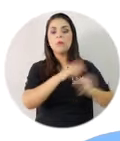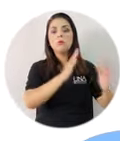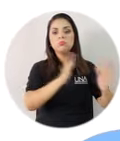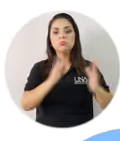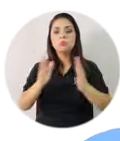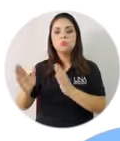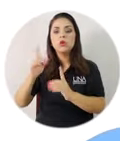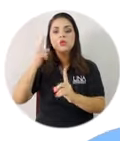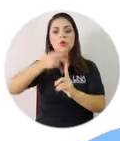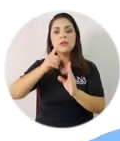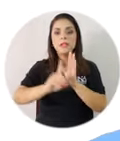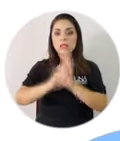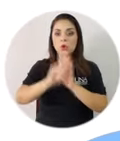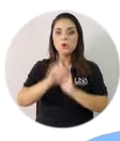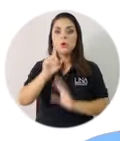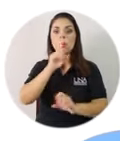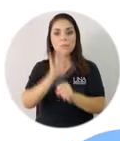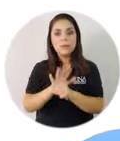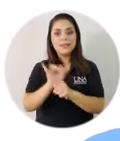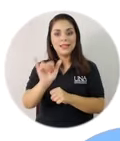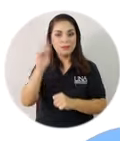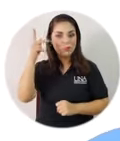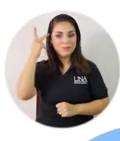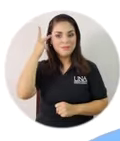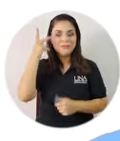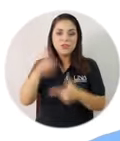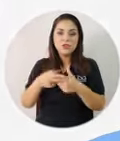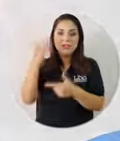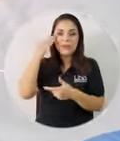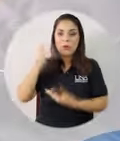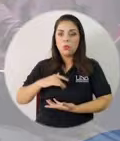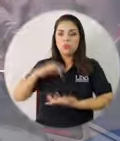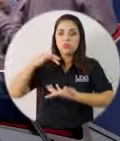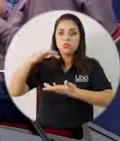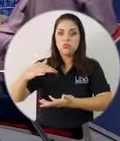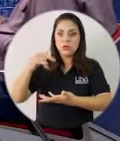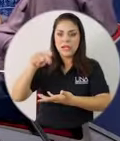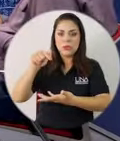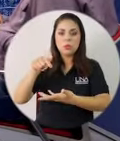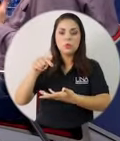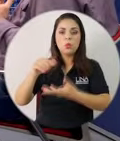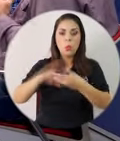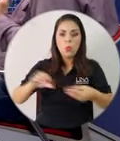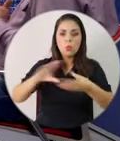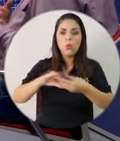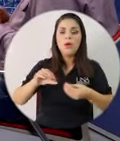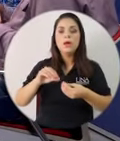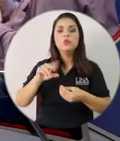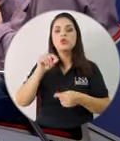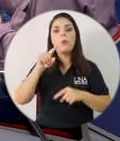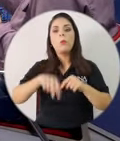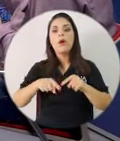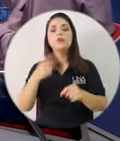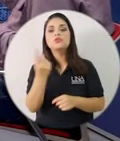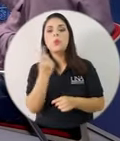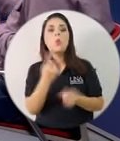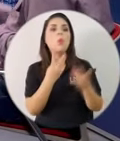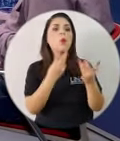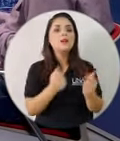cuentas periódicamente sobre el desarrollo y concreción de esta política. Es decir, creemos que la rendición de cuentas ya no se puede hacer solamente en términos